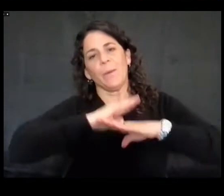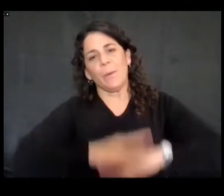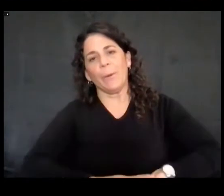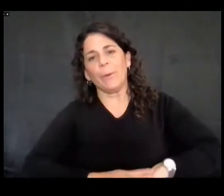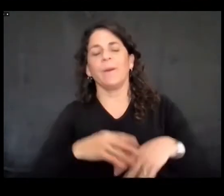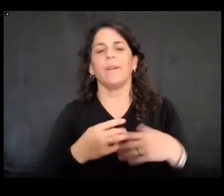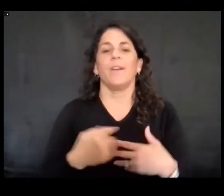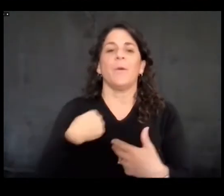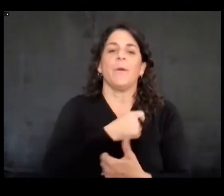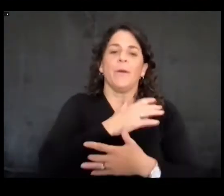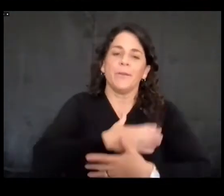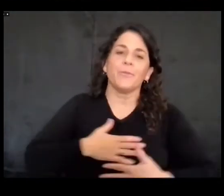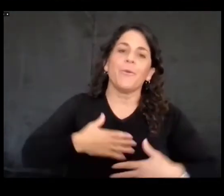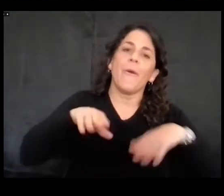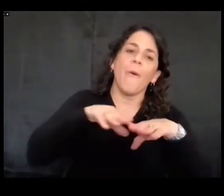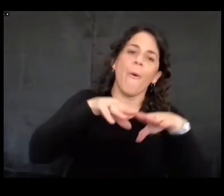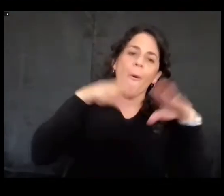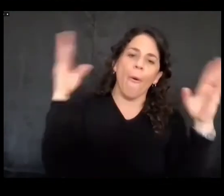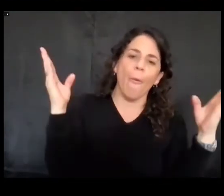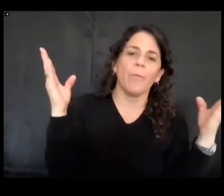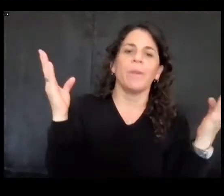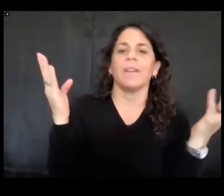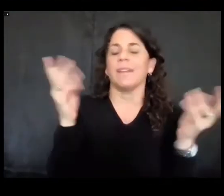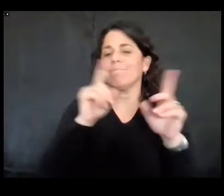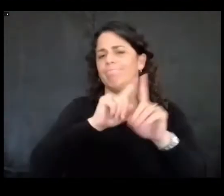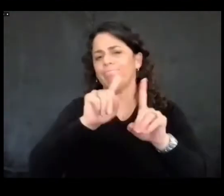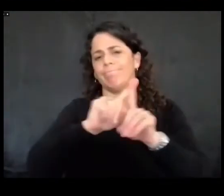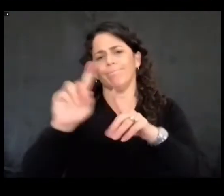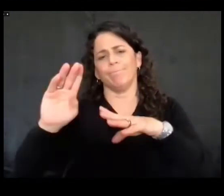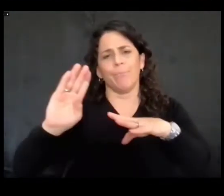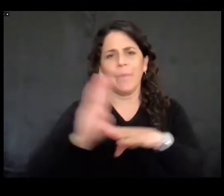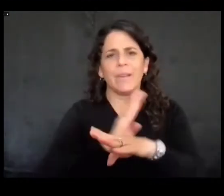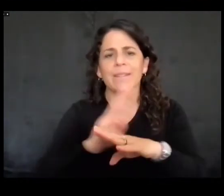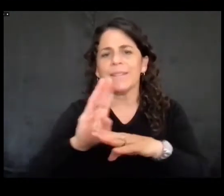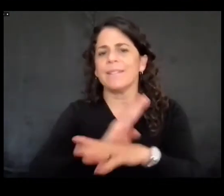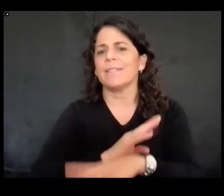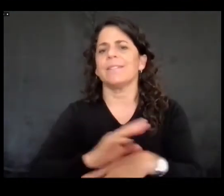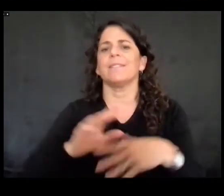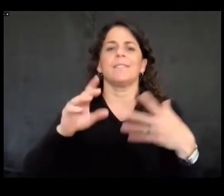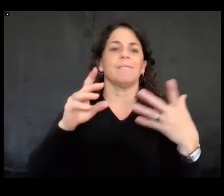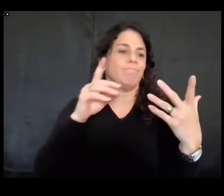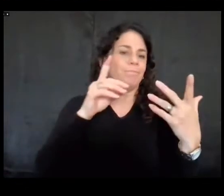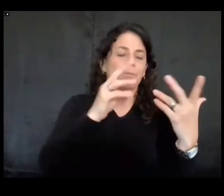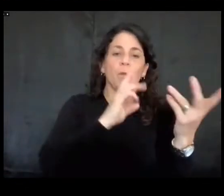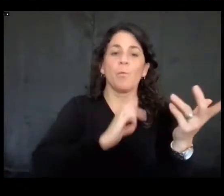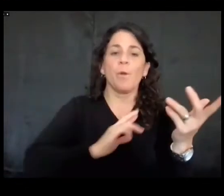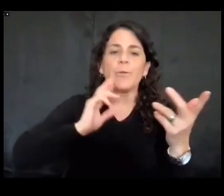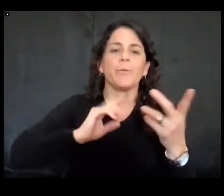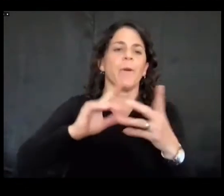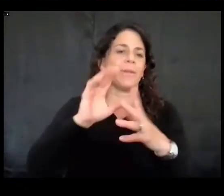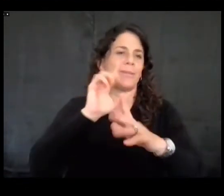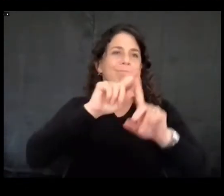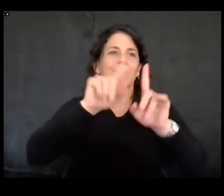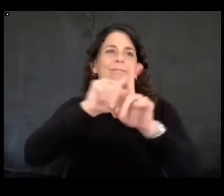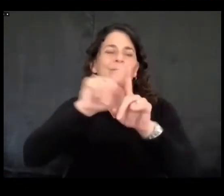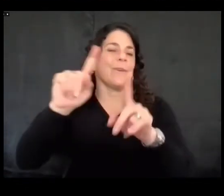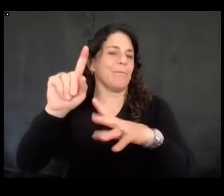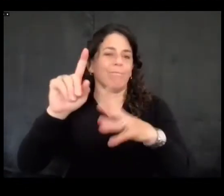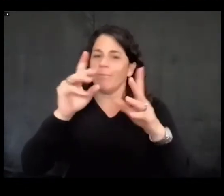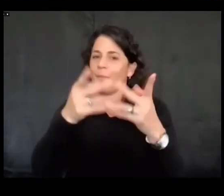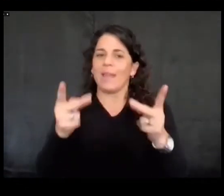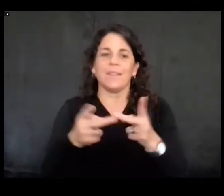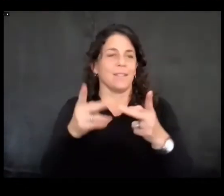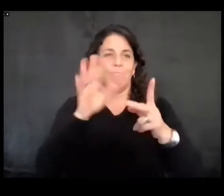estamos disfrutando la apertura de varios comercios y lugares en nuestro condado